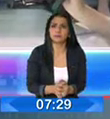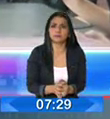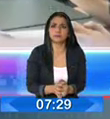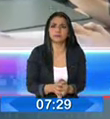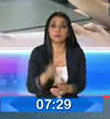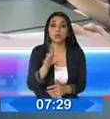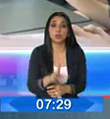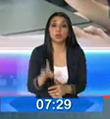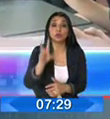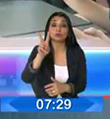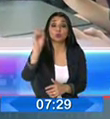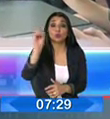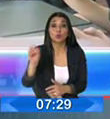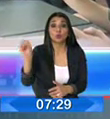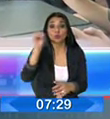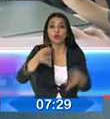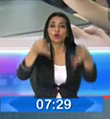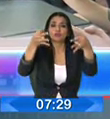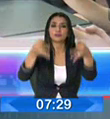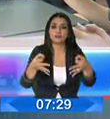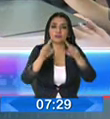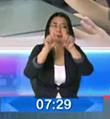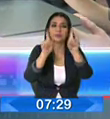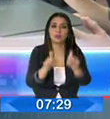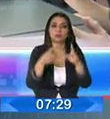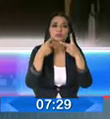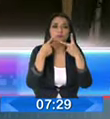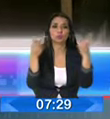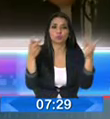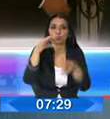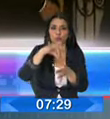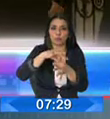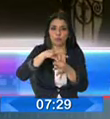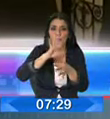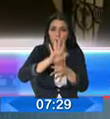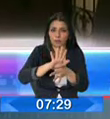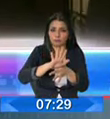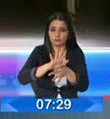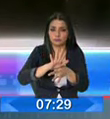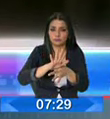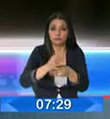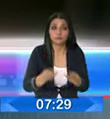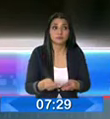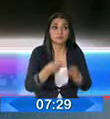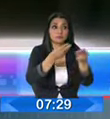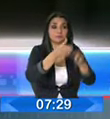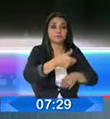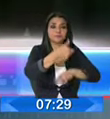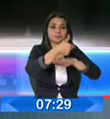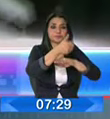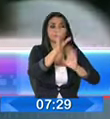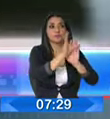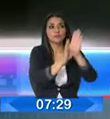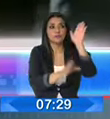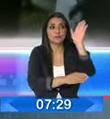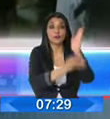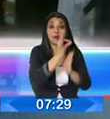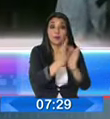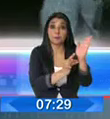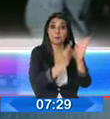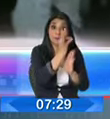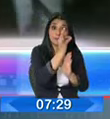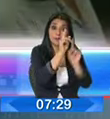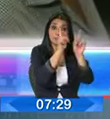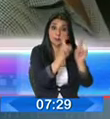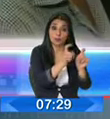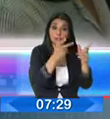lunes 2 de octubre se conoce ya el contenido de la consulta. Eso tiene que pasar a la Corte Constitucional para que sean calificadas y luego